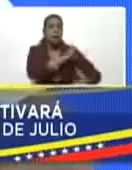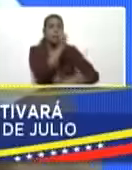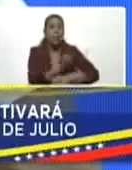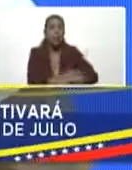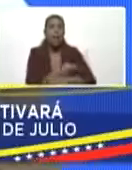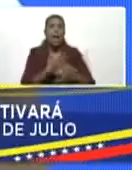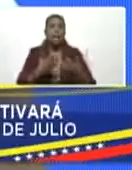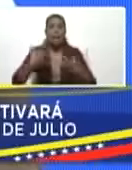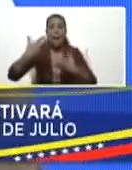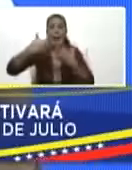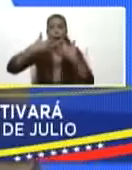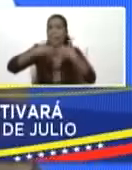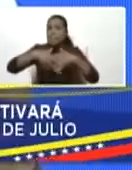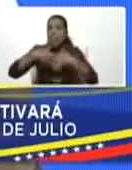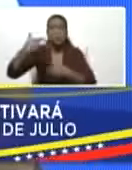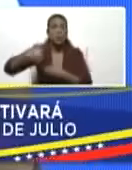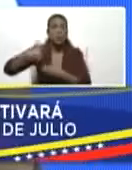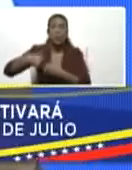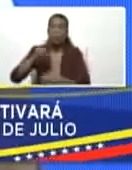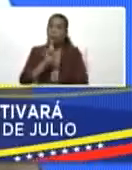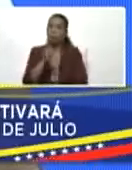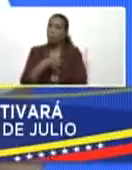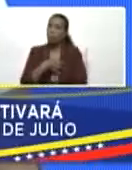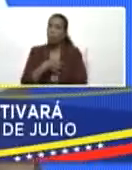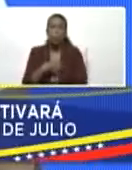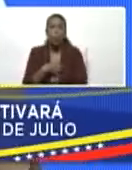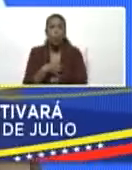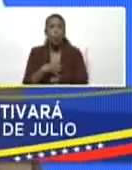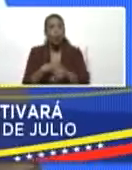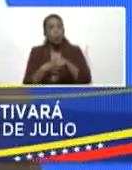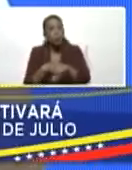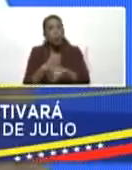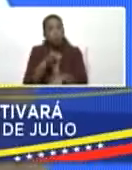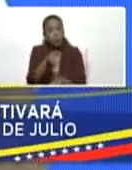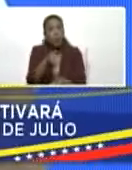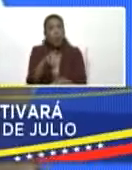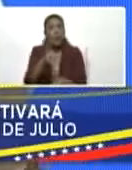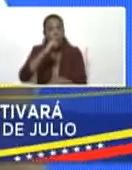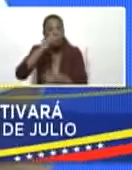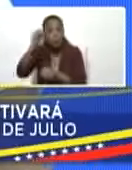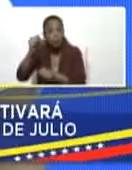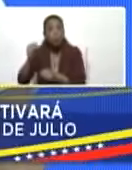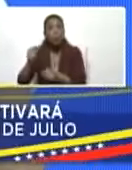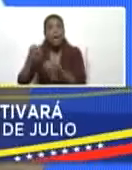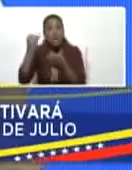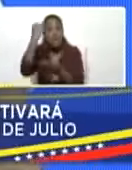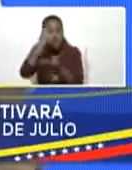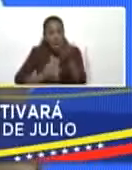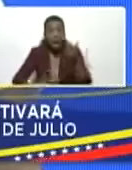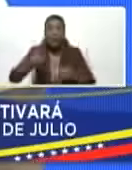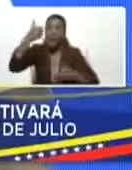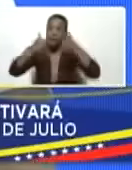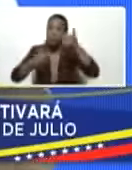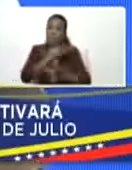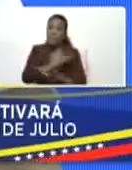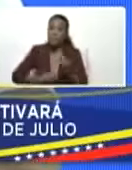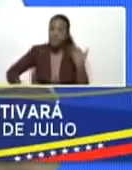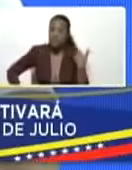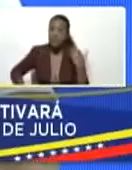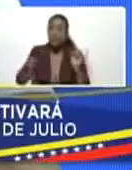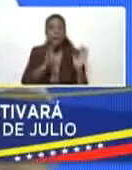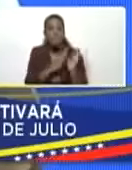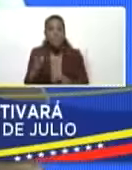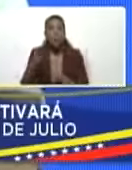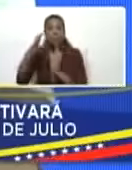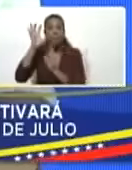a las transnacionales. No puede existir un programa. Mientras que usted fue, cuando se inscribió como candidato, presentó el plan